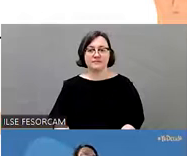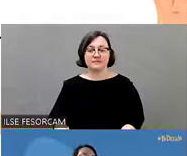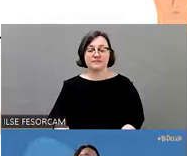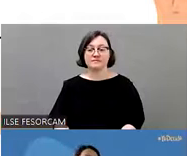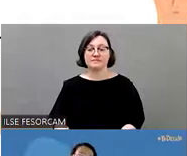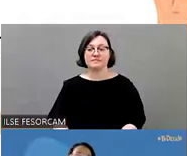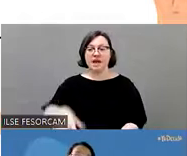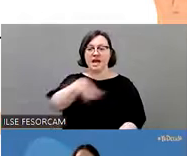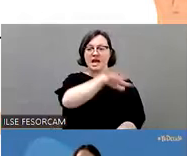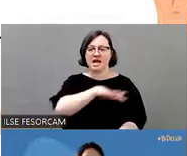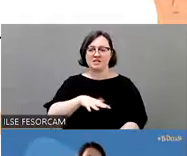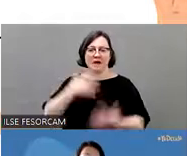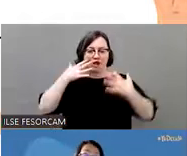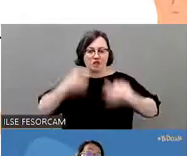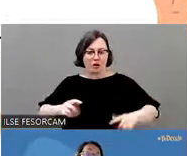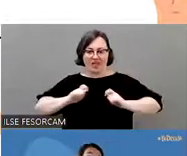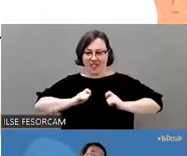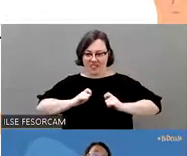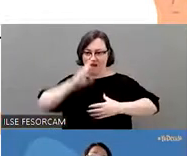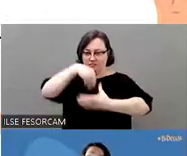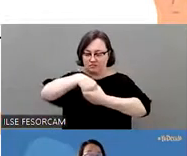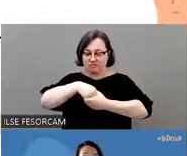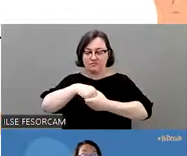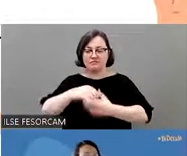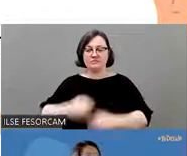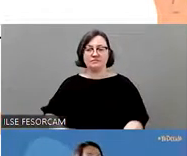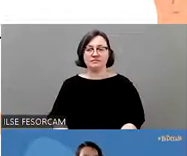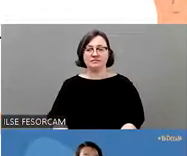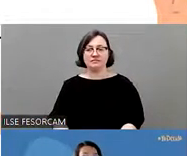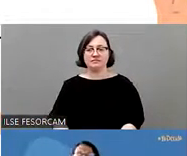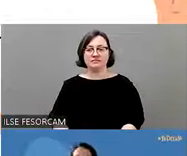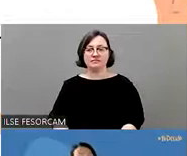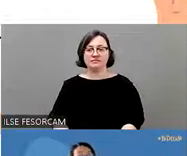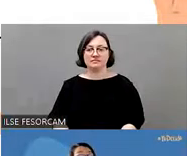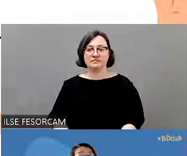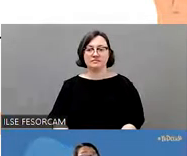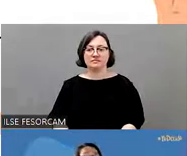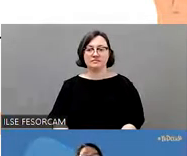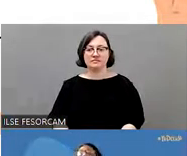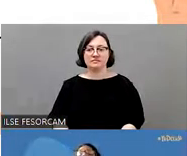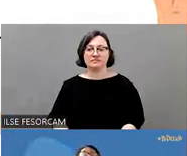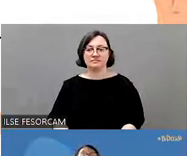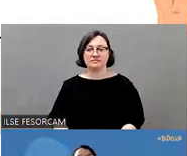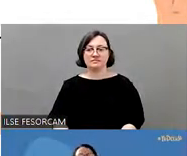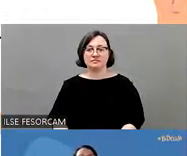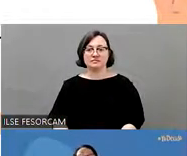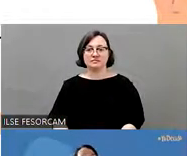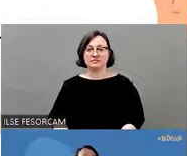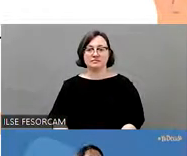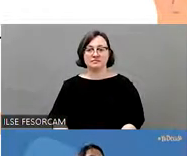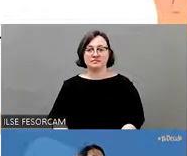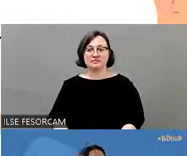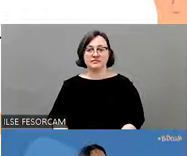generar espacios seguros, hacer espacios seguros con cariño y